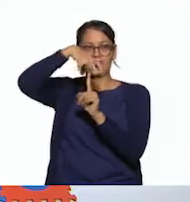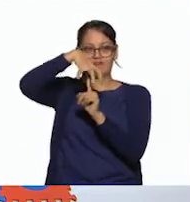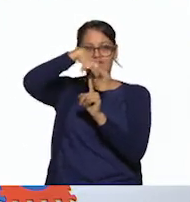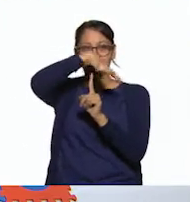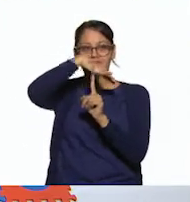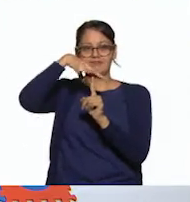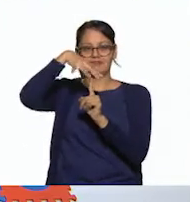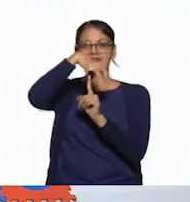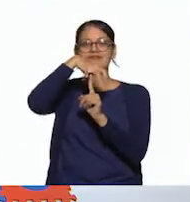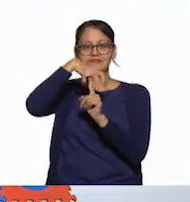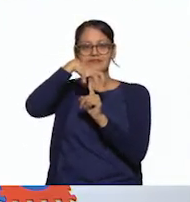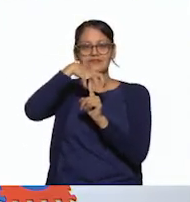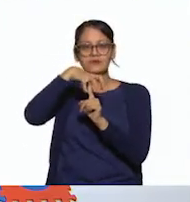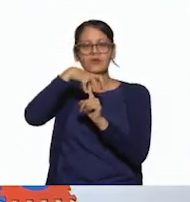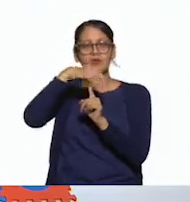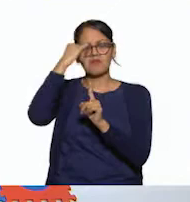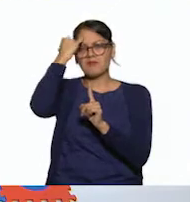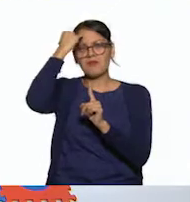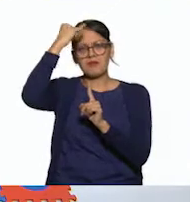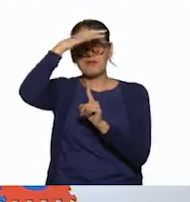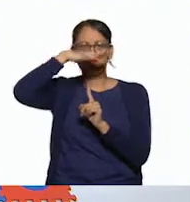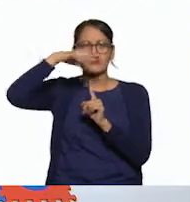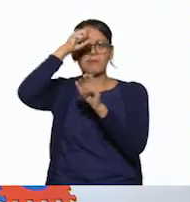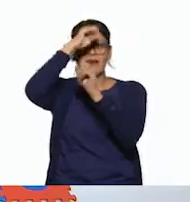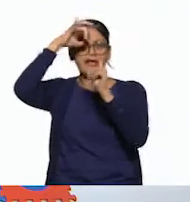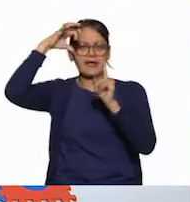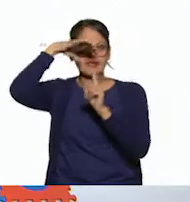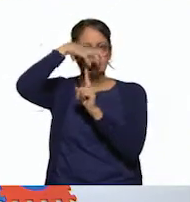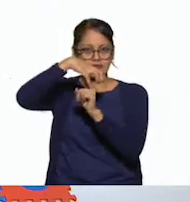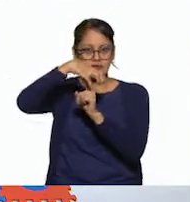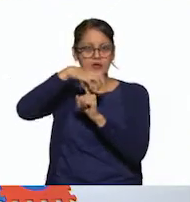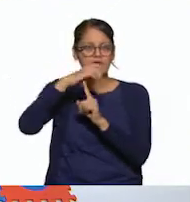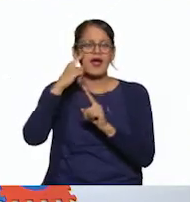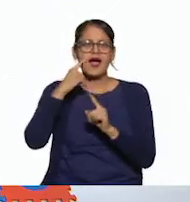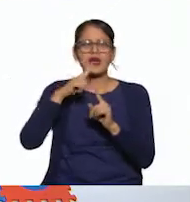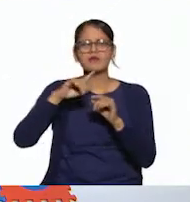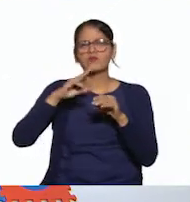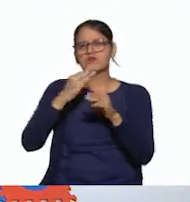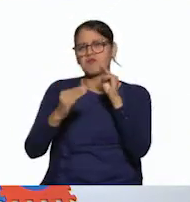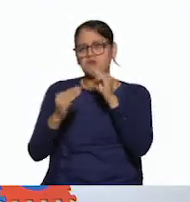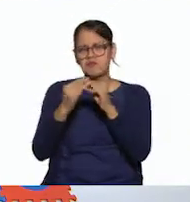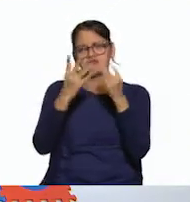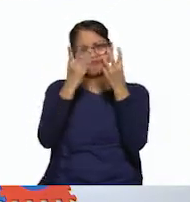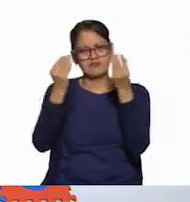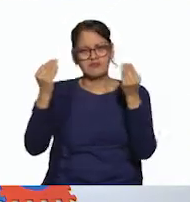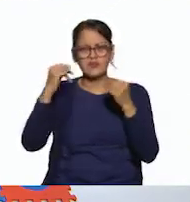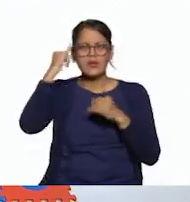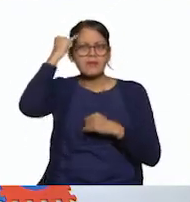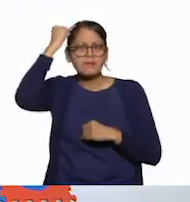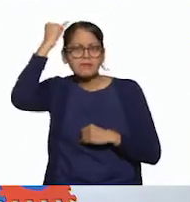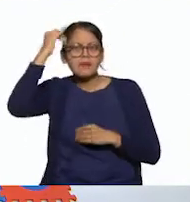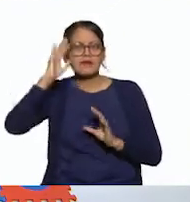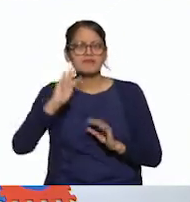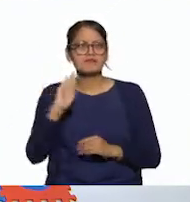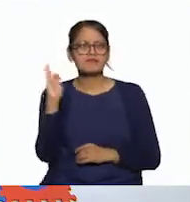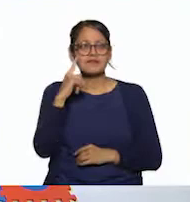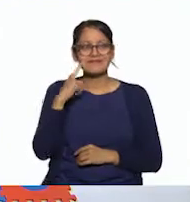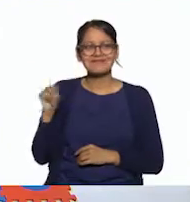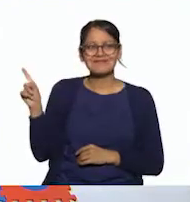una esfera imaginaria. Aquí. ¿Una esfera? Puede ser de muchos, muchos materiales. Puede